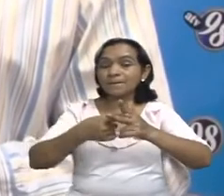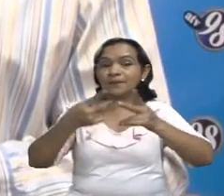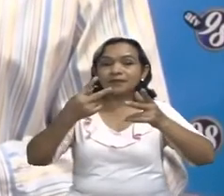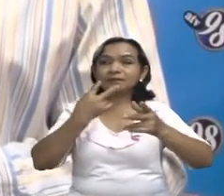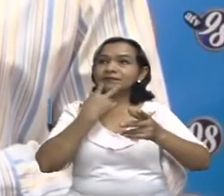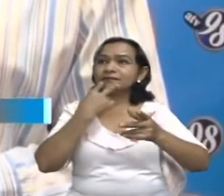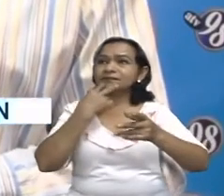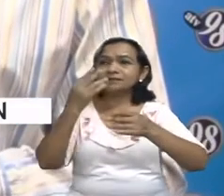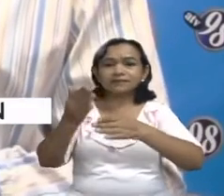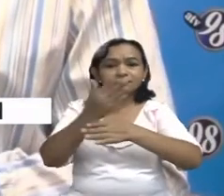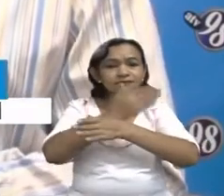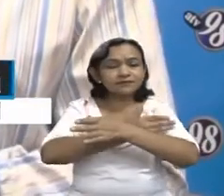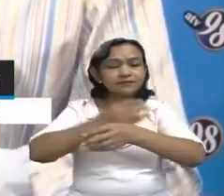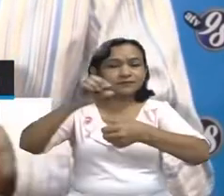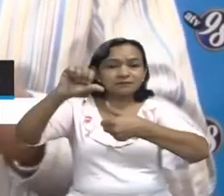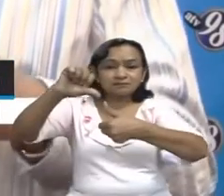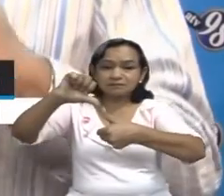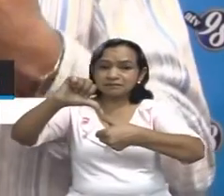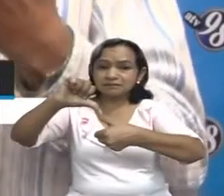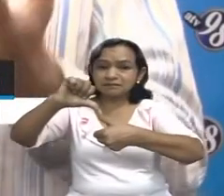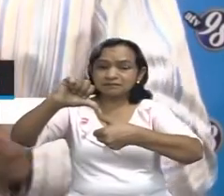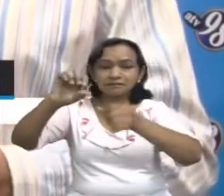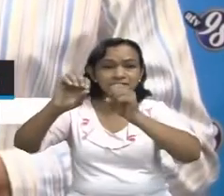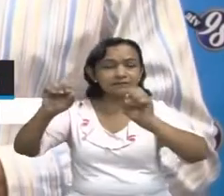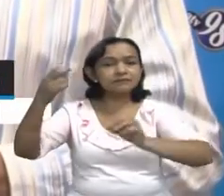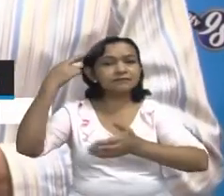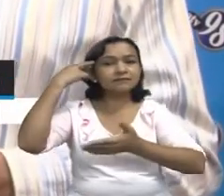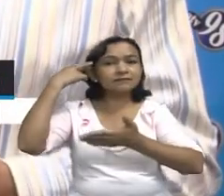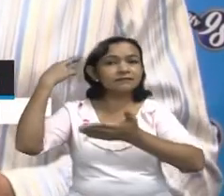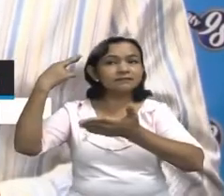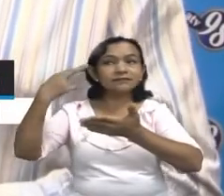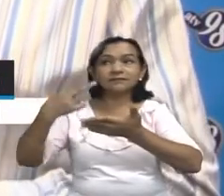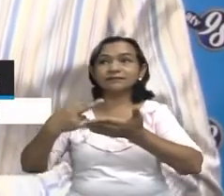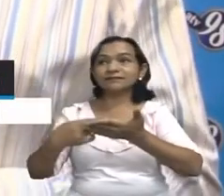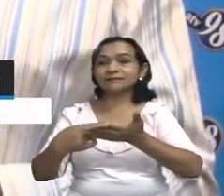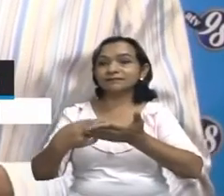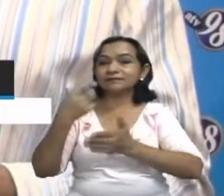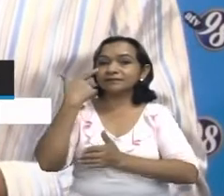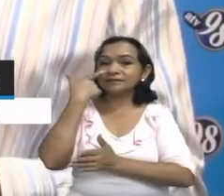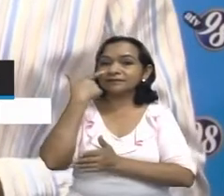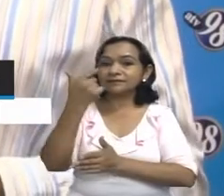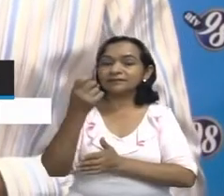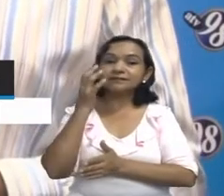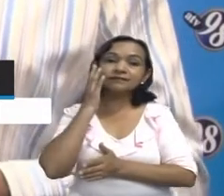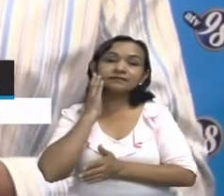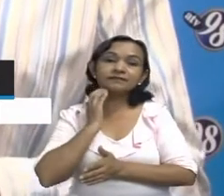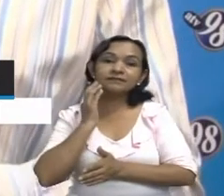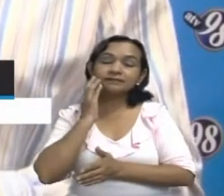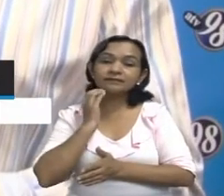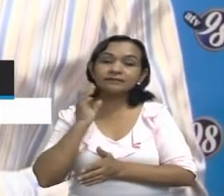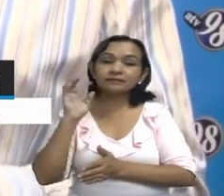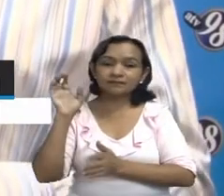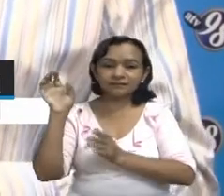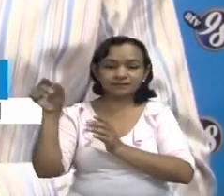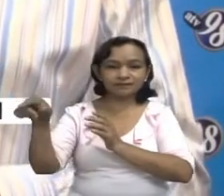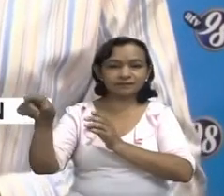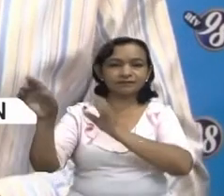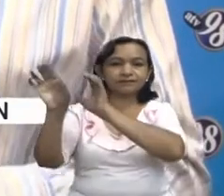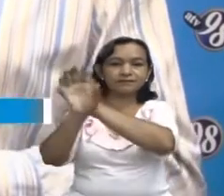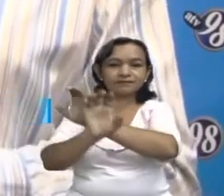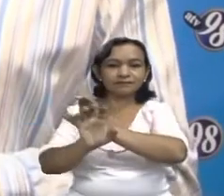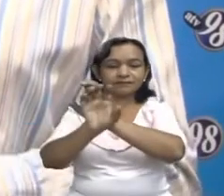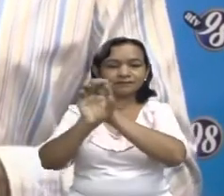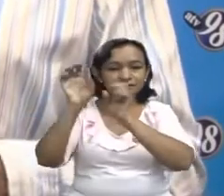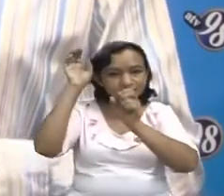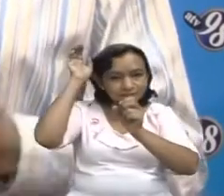referencia aquí a nivel centroamericano y yo recuerdo que tuvimos que conocer un poco la experiencia de Ecuador, que sí tenía,